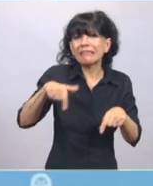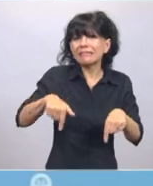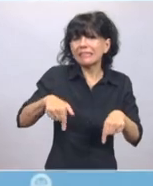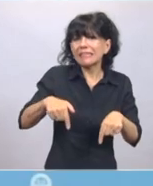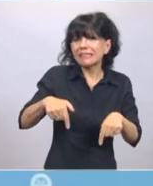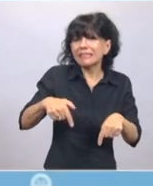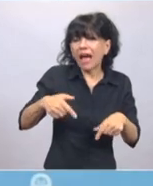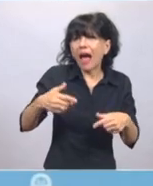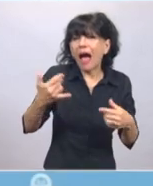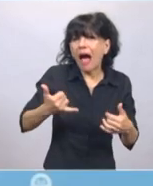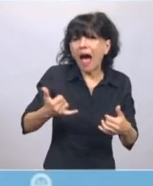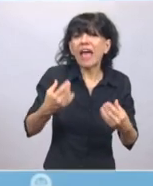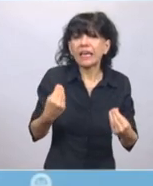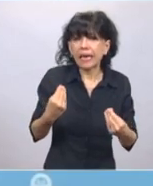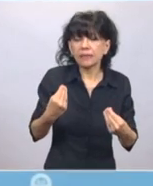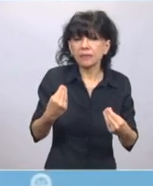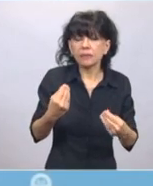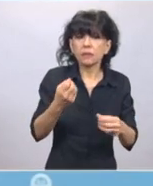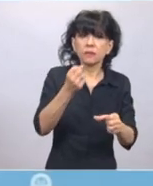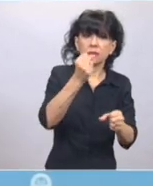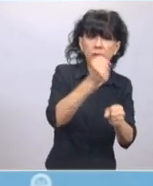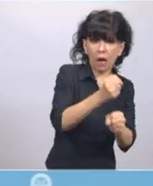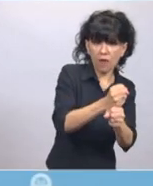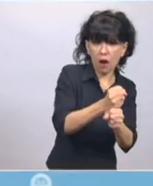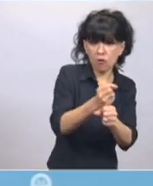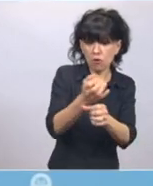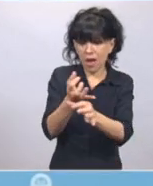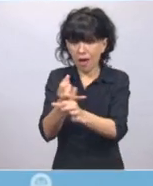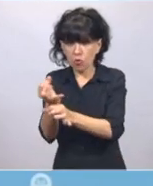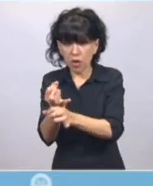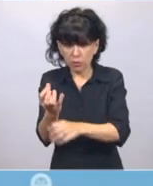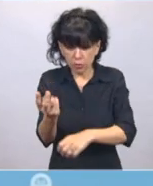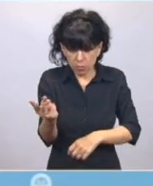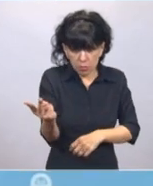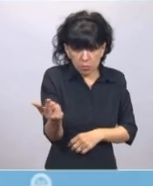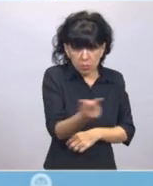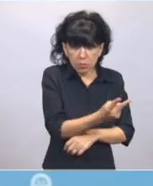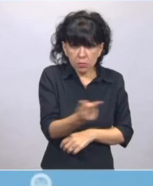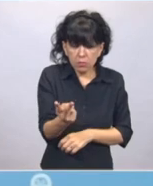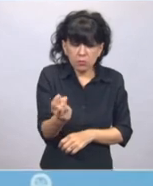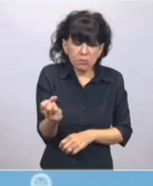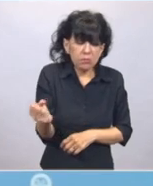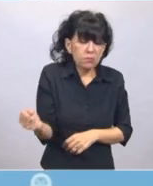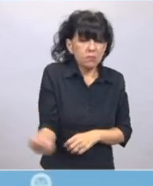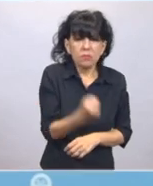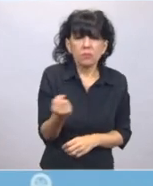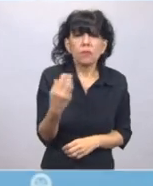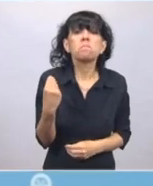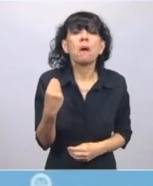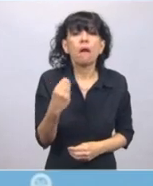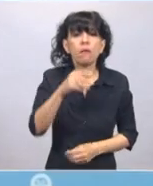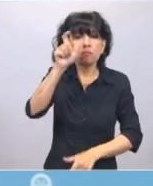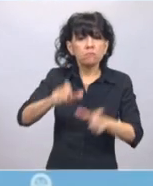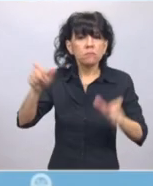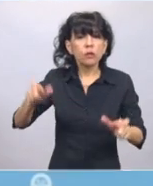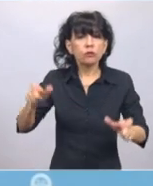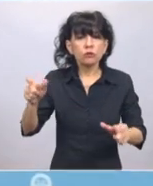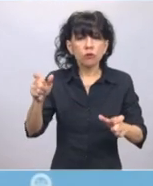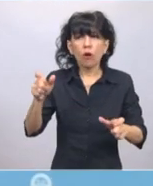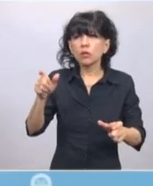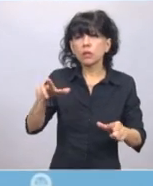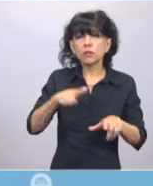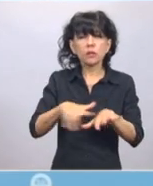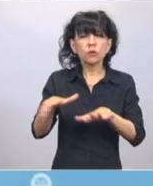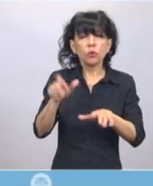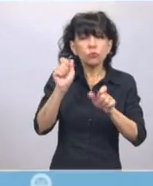entender que trabajo y educación son los dos motores de movilidad social ascendente y que generar